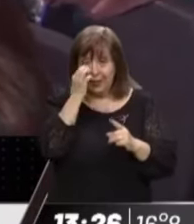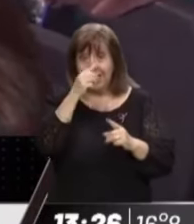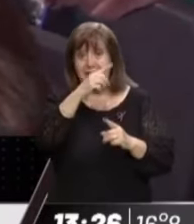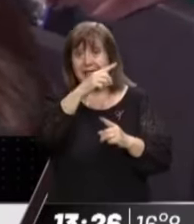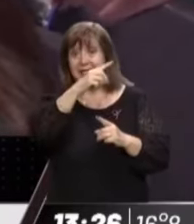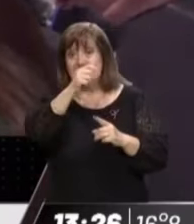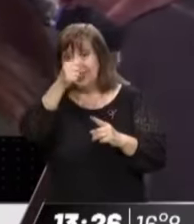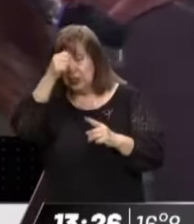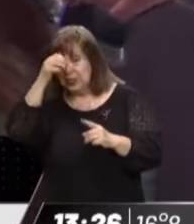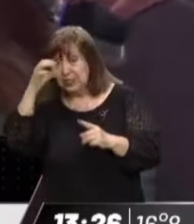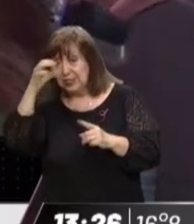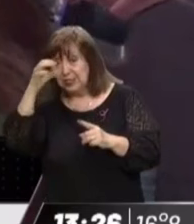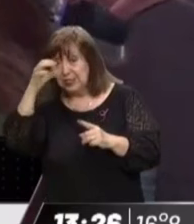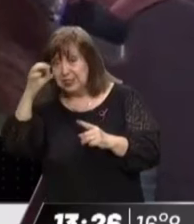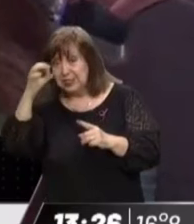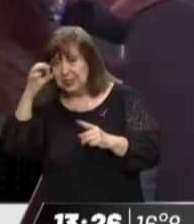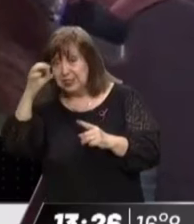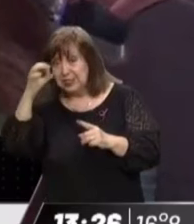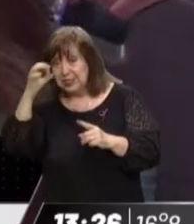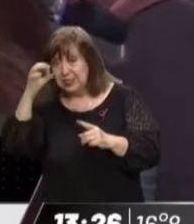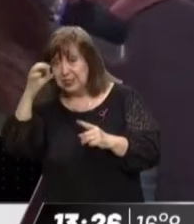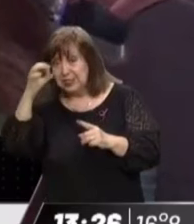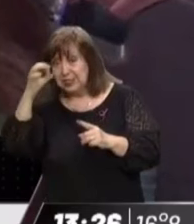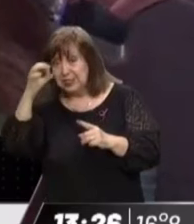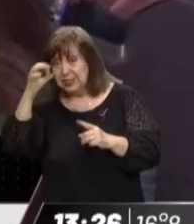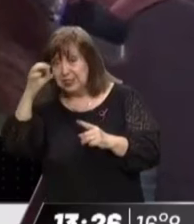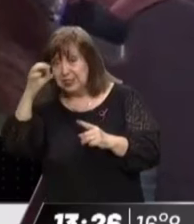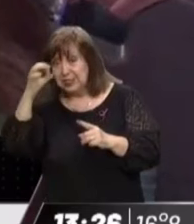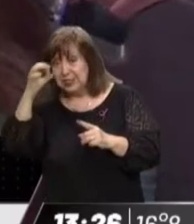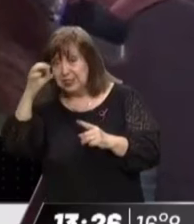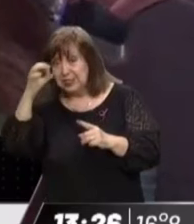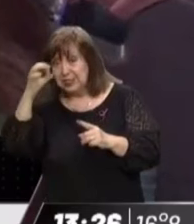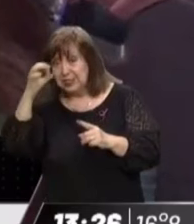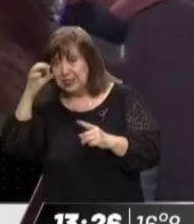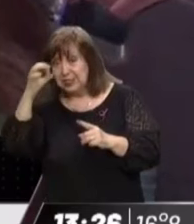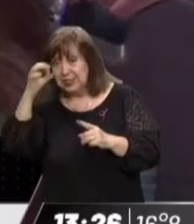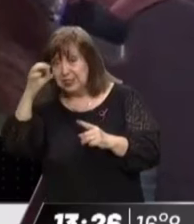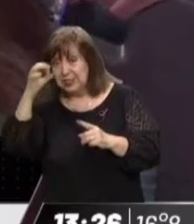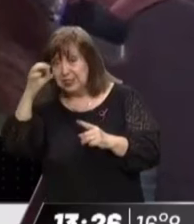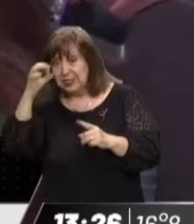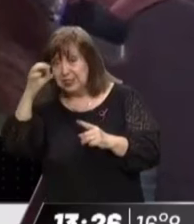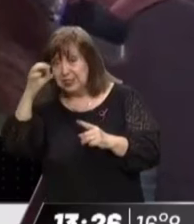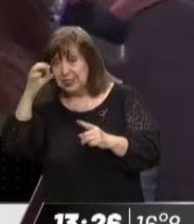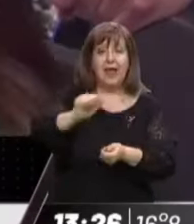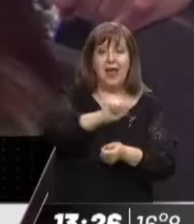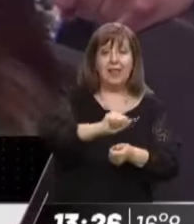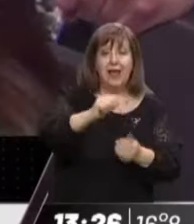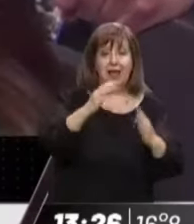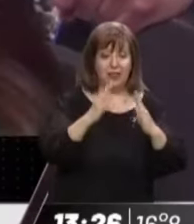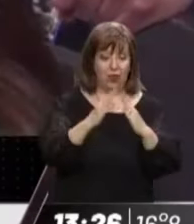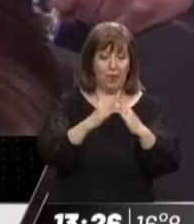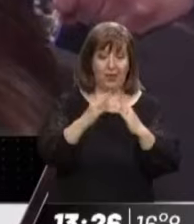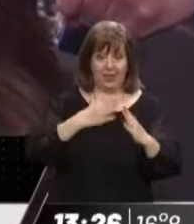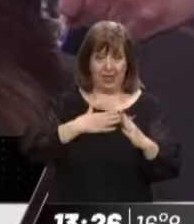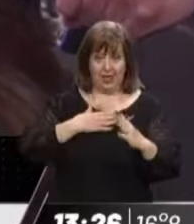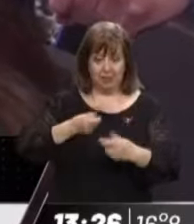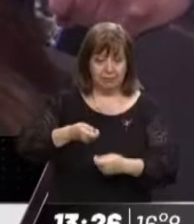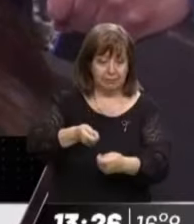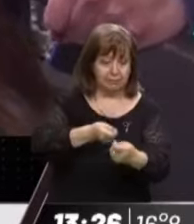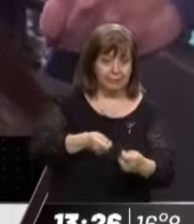Con imaginación, querida. Como en todo, ¿no? Porque no es una sola cosa. Claro, claro, claro. Con mi